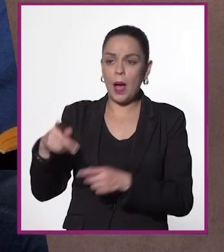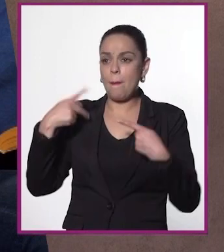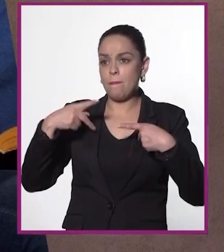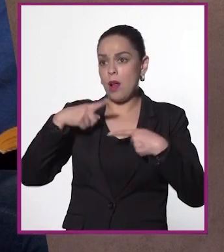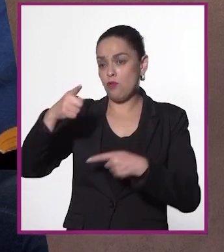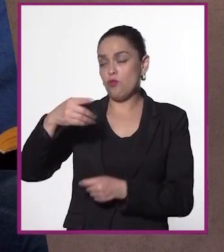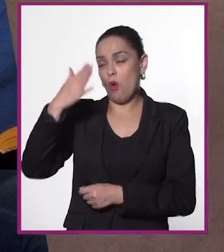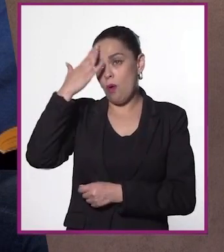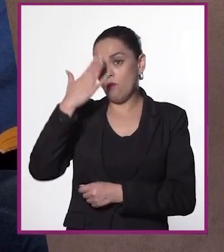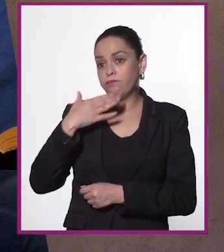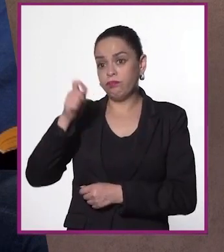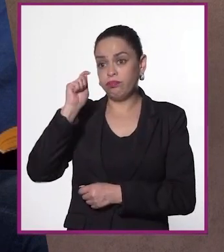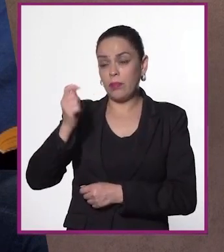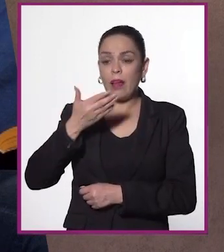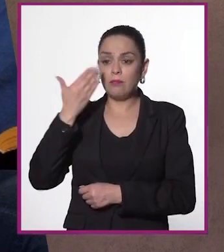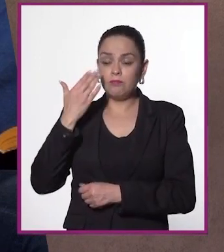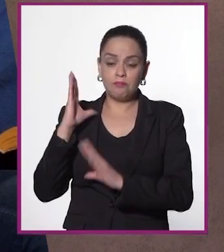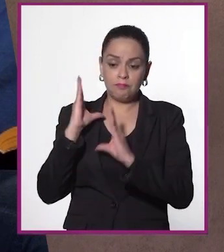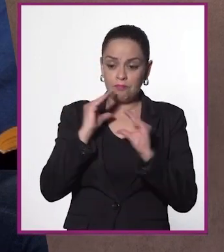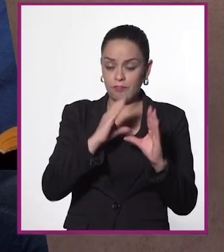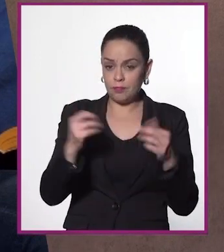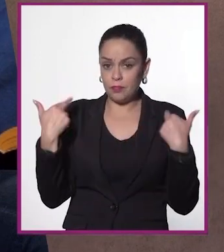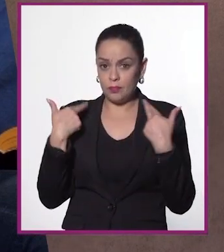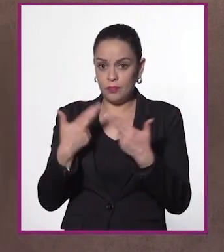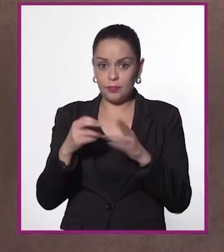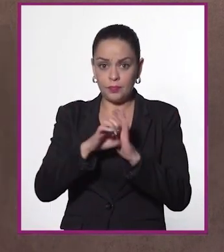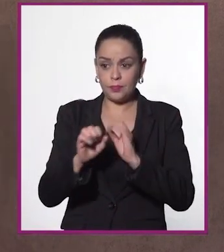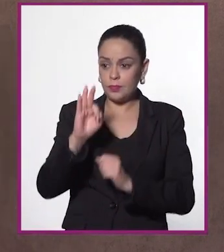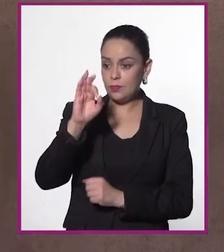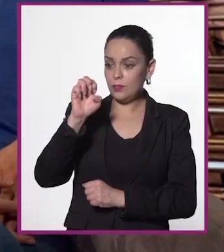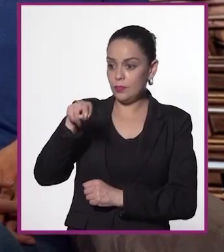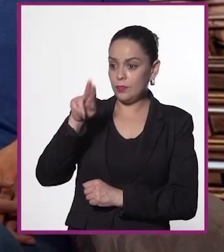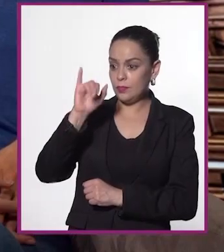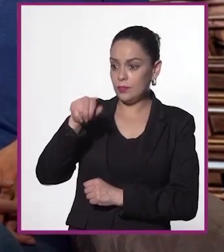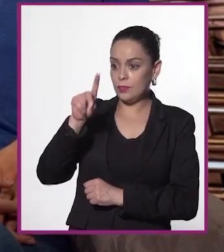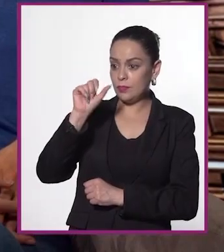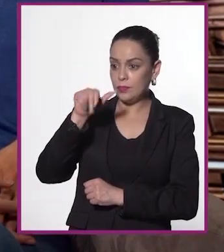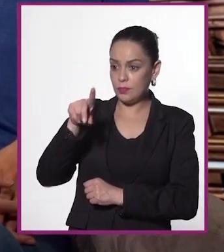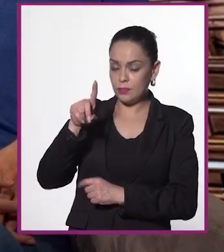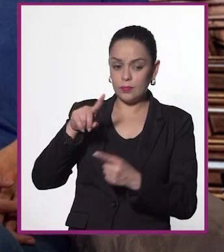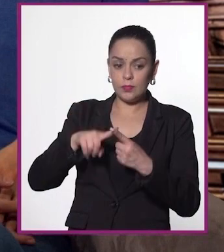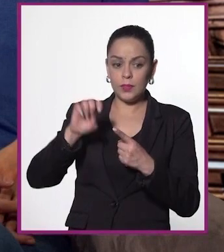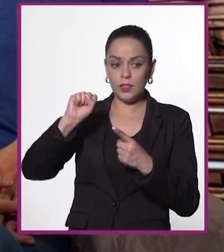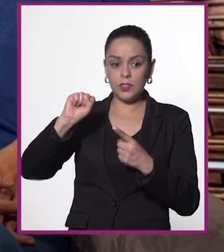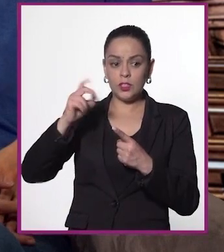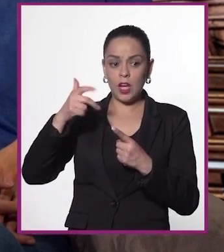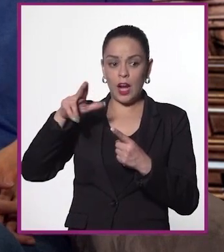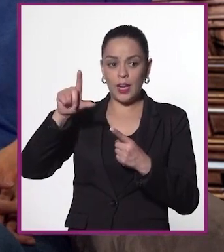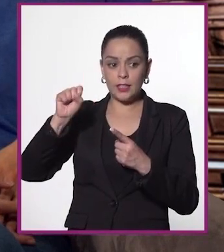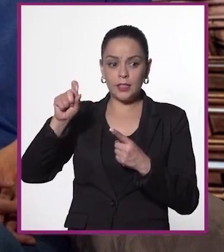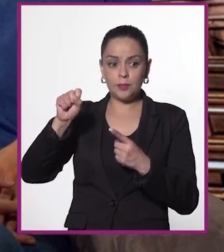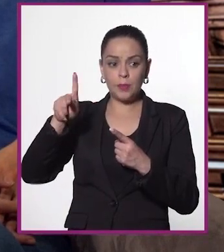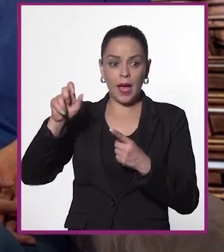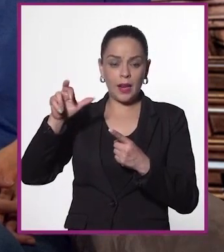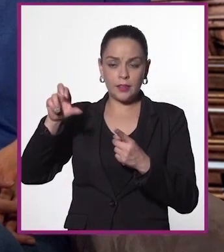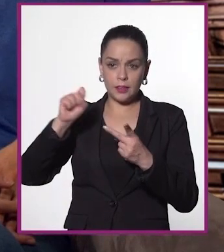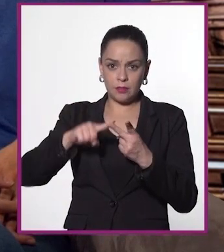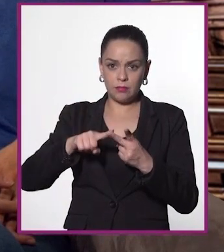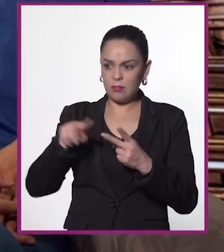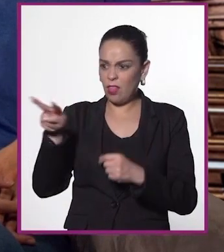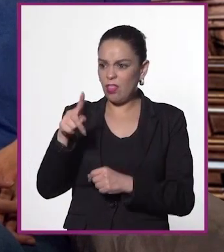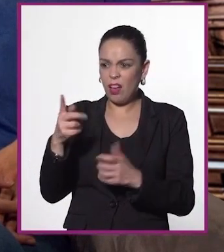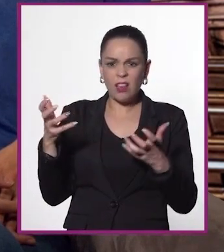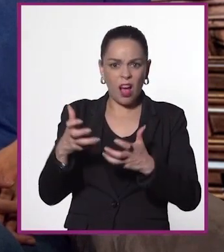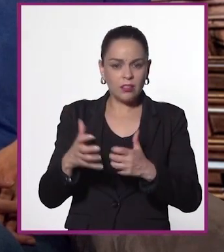pero yo diría que los más importantes fueron Ferdinand de Saussure y Charles Peirce. ¿Qué hicieron ellos?